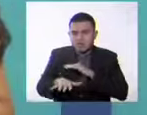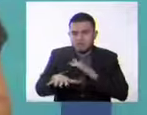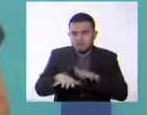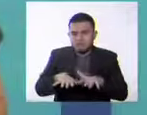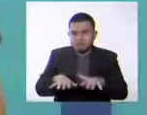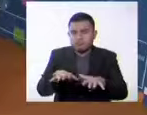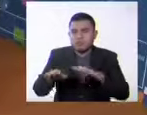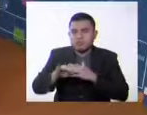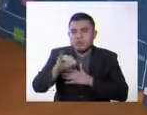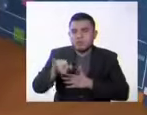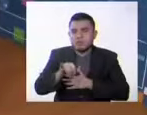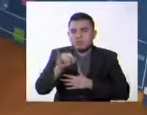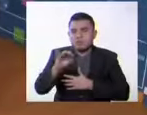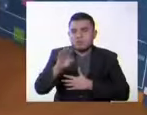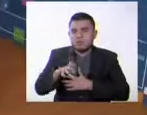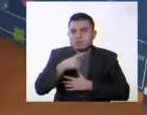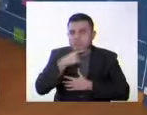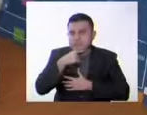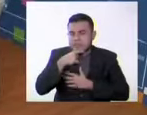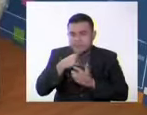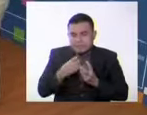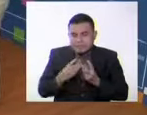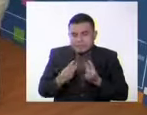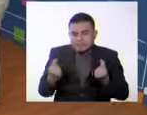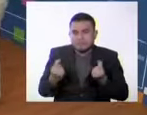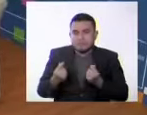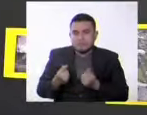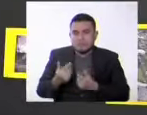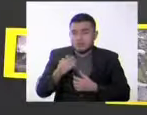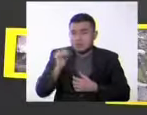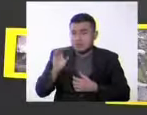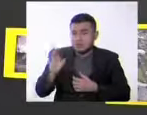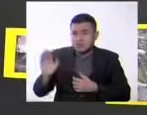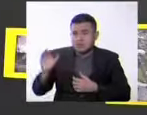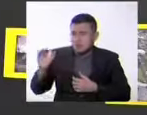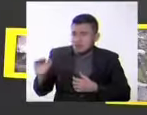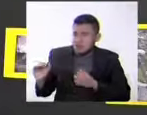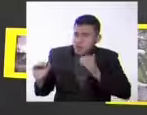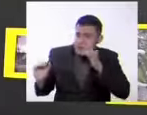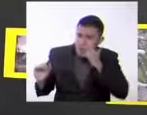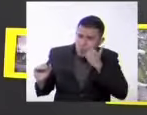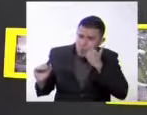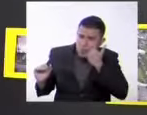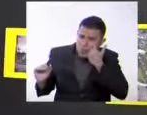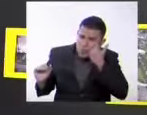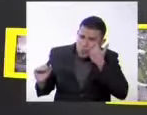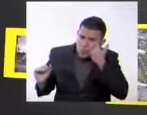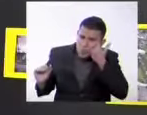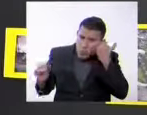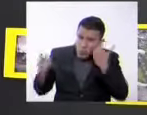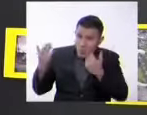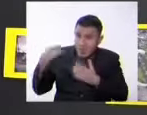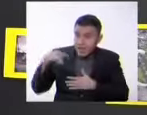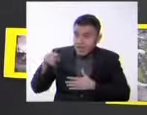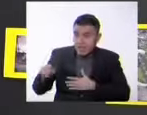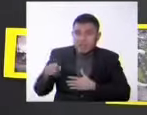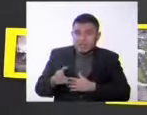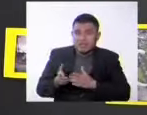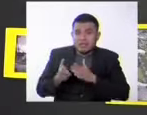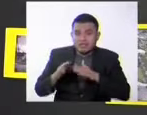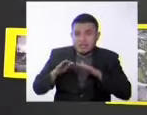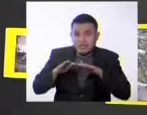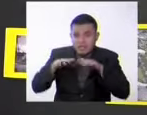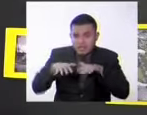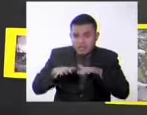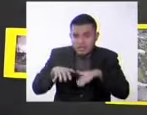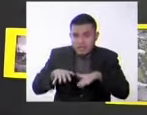Bueno, pero hoy está casi seco. Así es. Mi abuela me decía que cuando ella estaba joven, ese río lo pasaba en lancha No